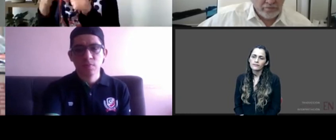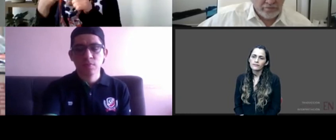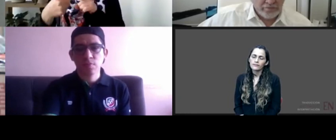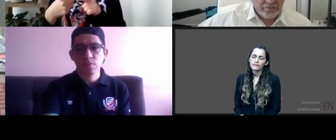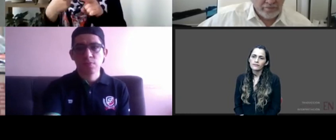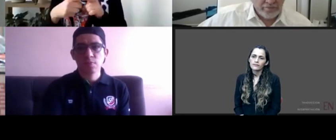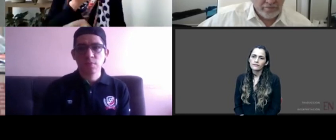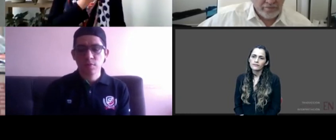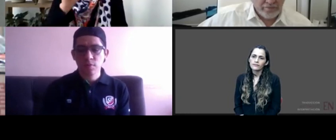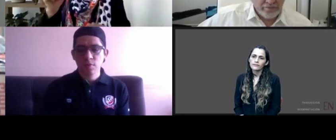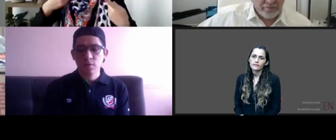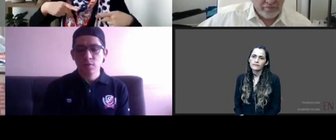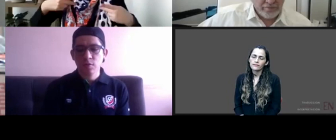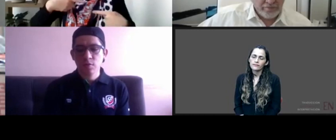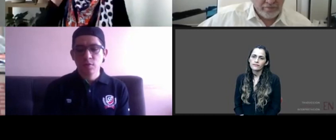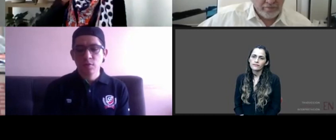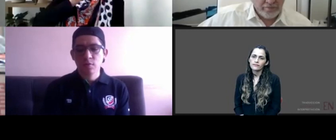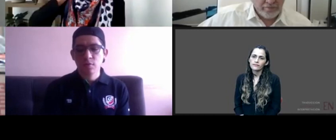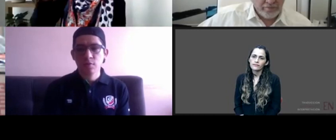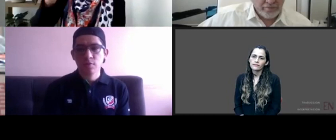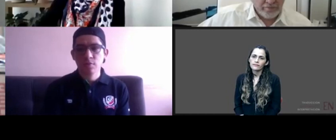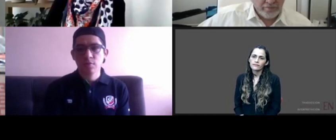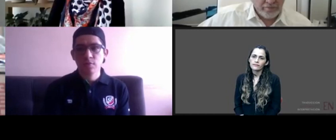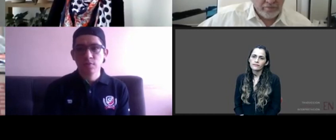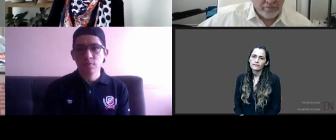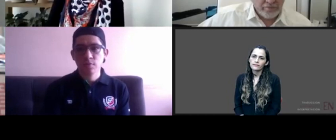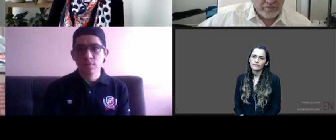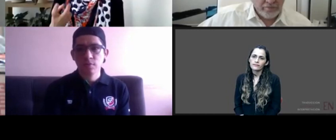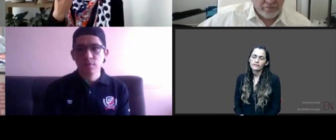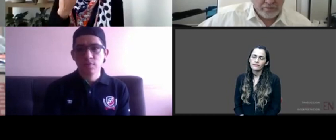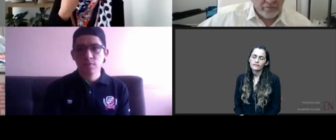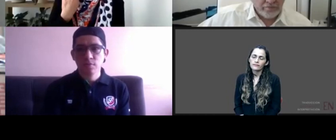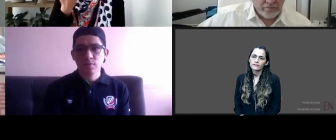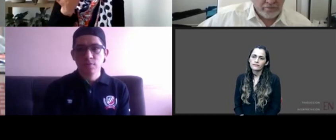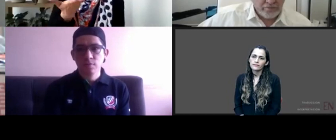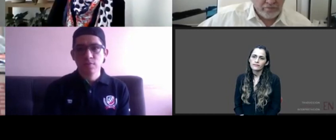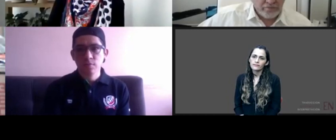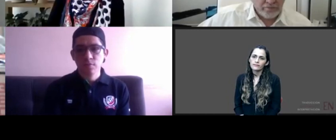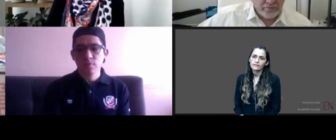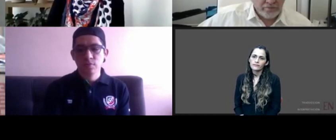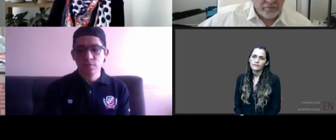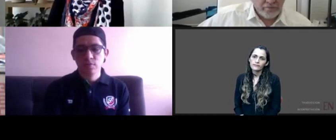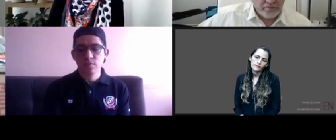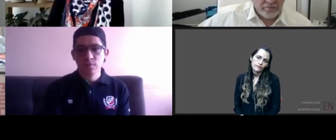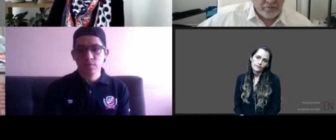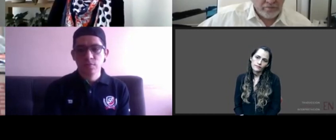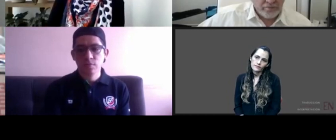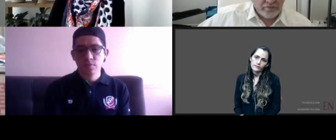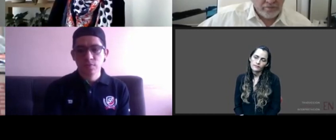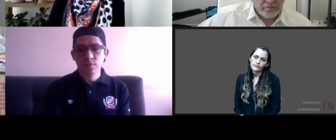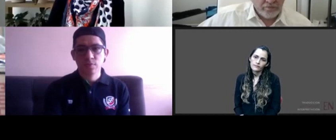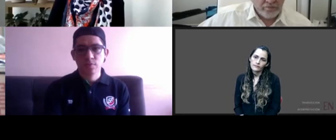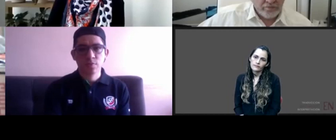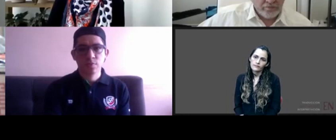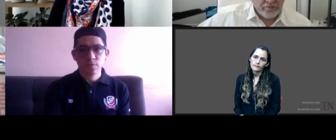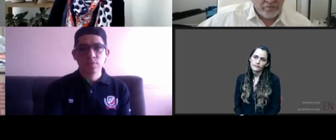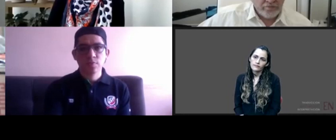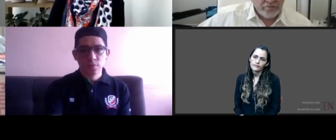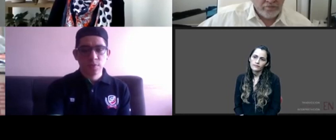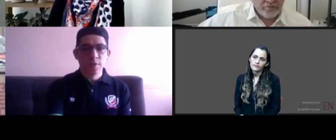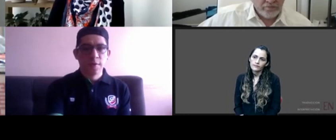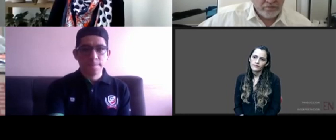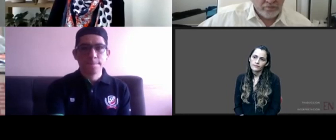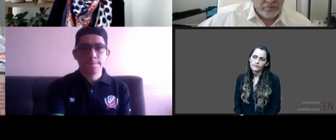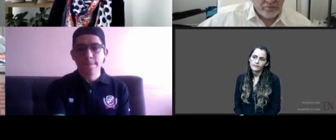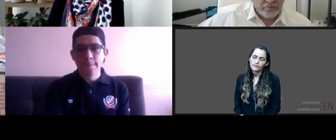de señas, podría prestarse como a una clase de lengua de señas. No, es importante que se acerquen a personas profesionales sobre el tema. Eso es lo que